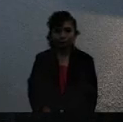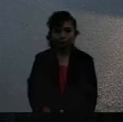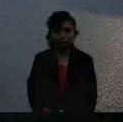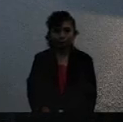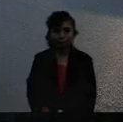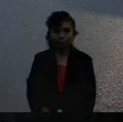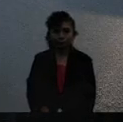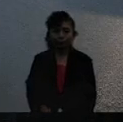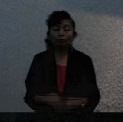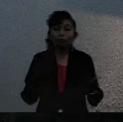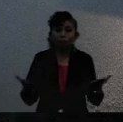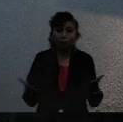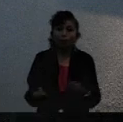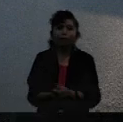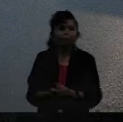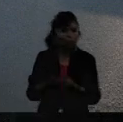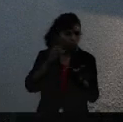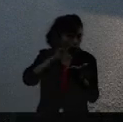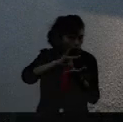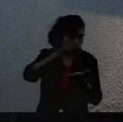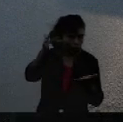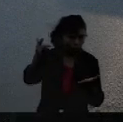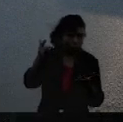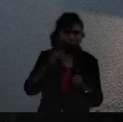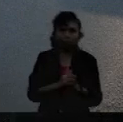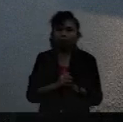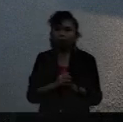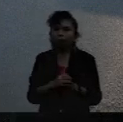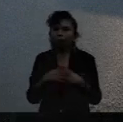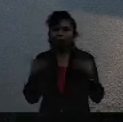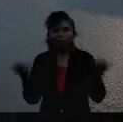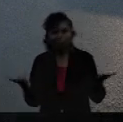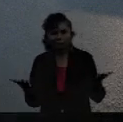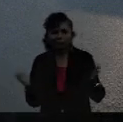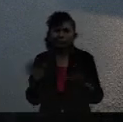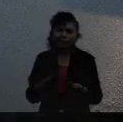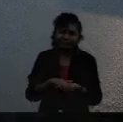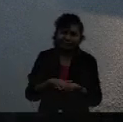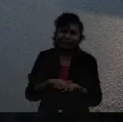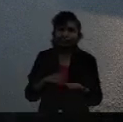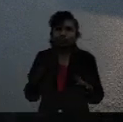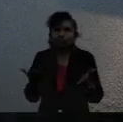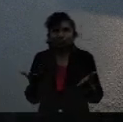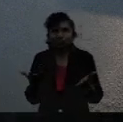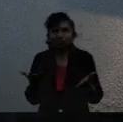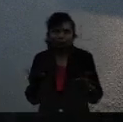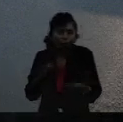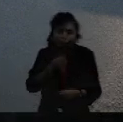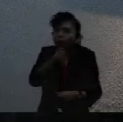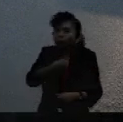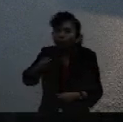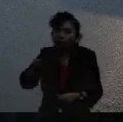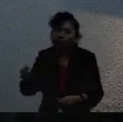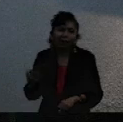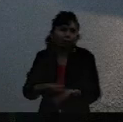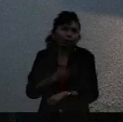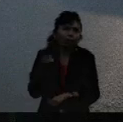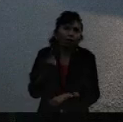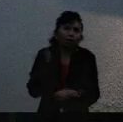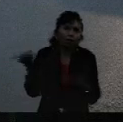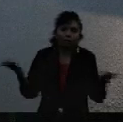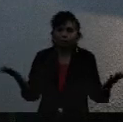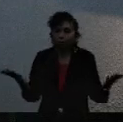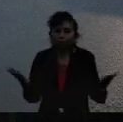antemano Quiero agradecer No suelo saludar porque han sido todas